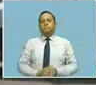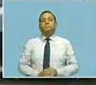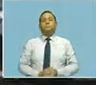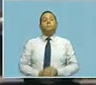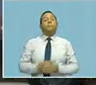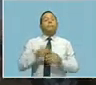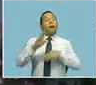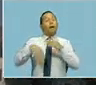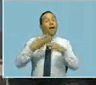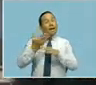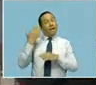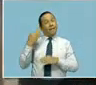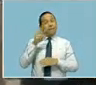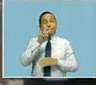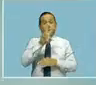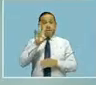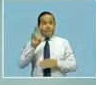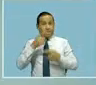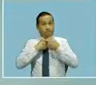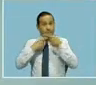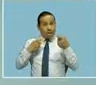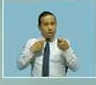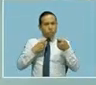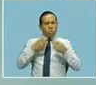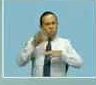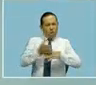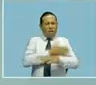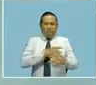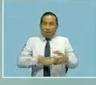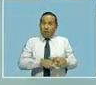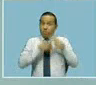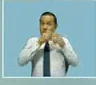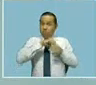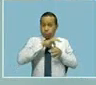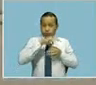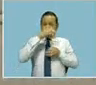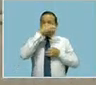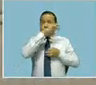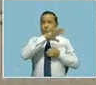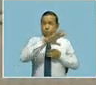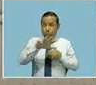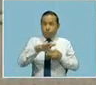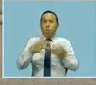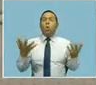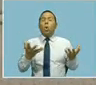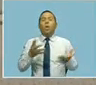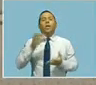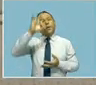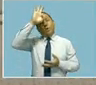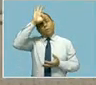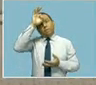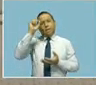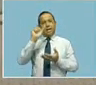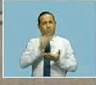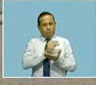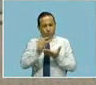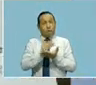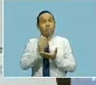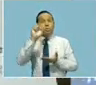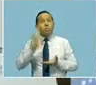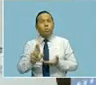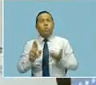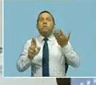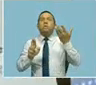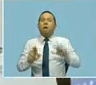el 27 de marzo, en los días más álgidos de la pandemia. En el Hospital General Guasmo Sur se realizó una compra